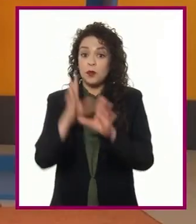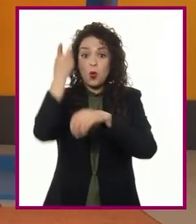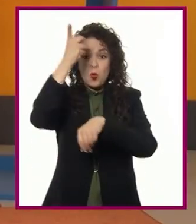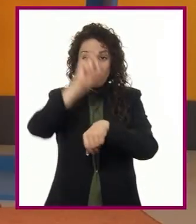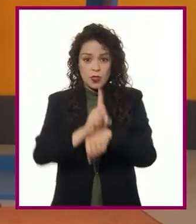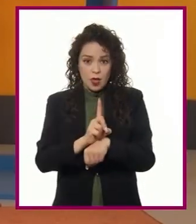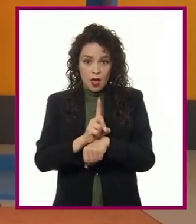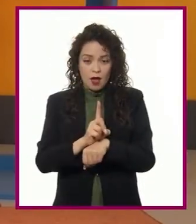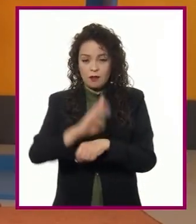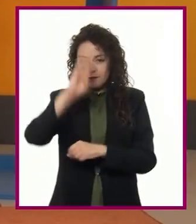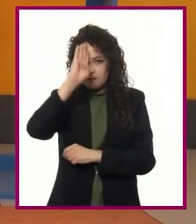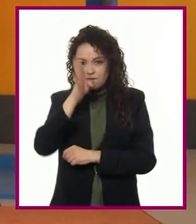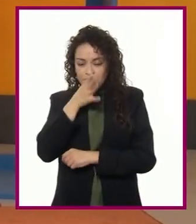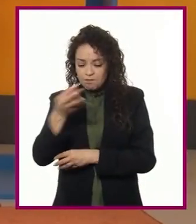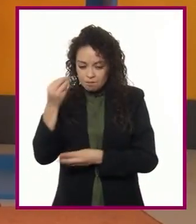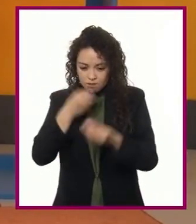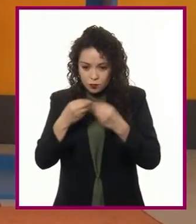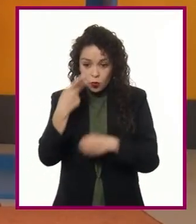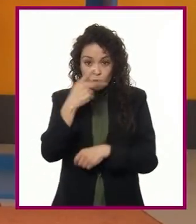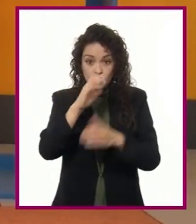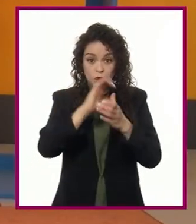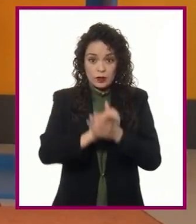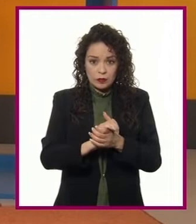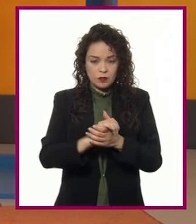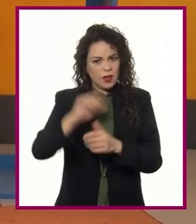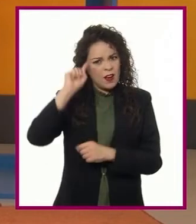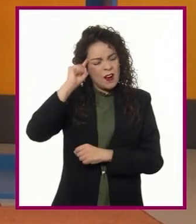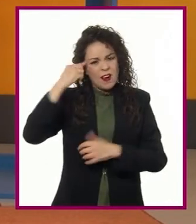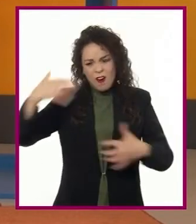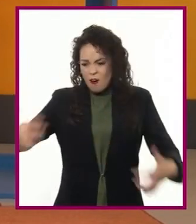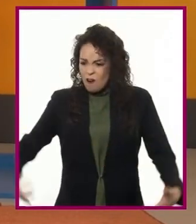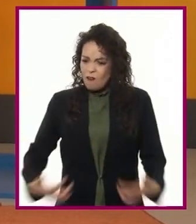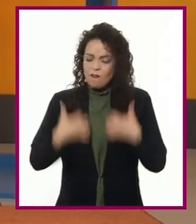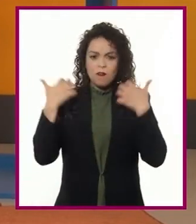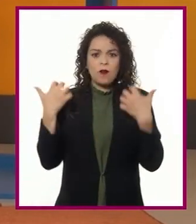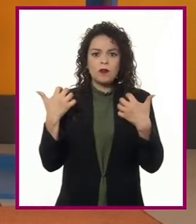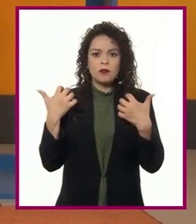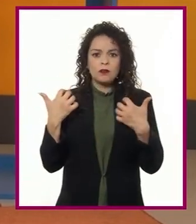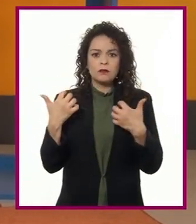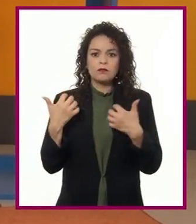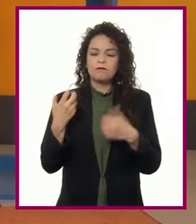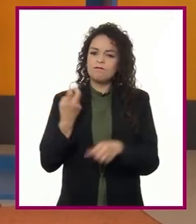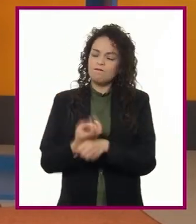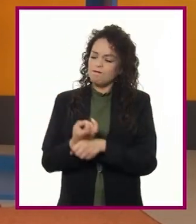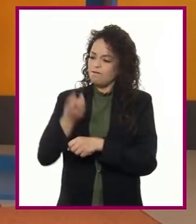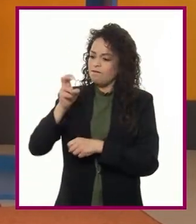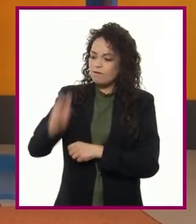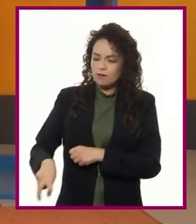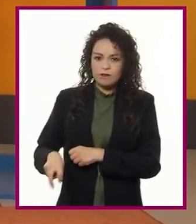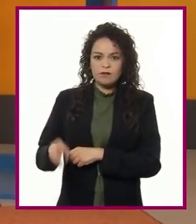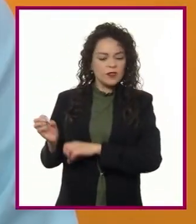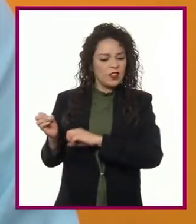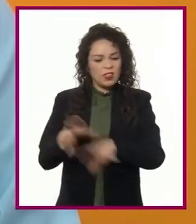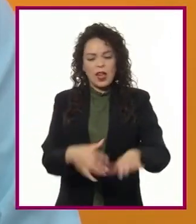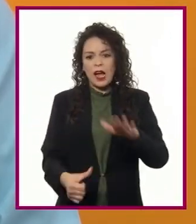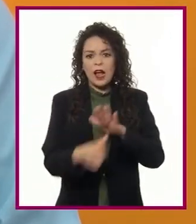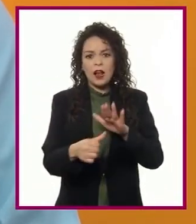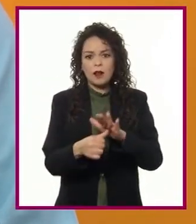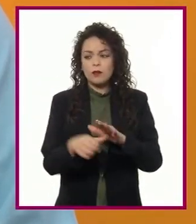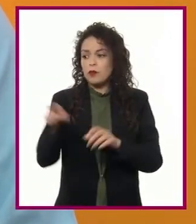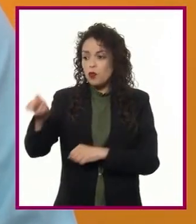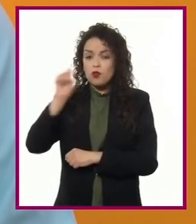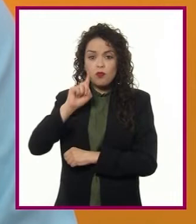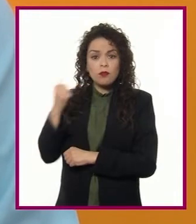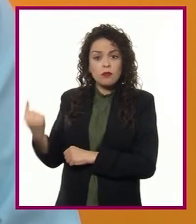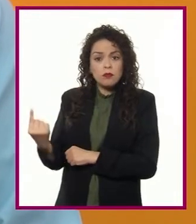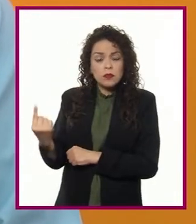almuerzo, su esposo, en su arranque de ira, abandona la mesa y deja a Brígida sola.